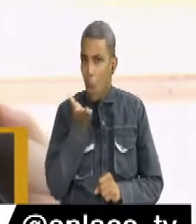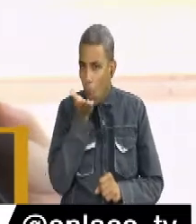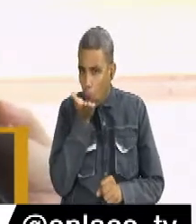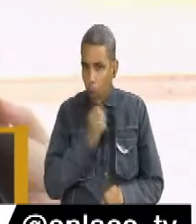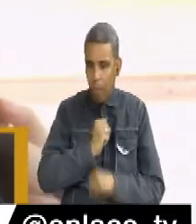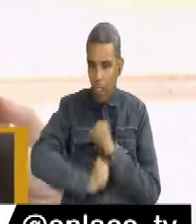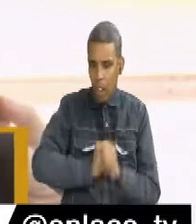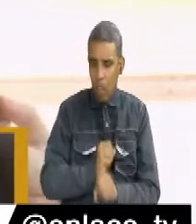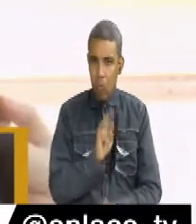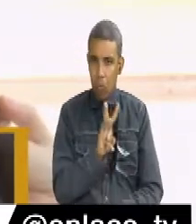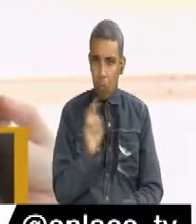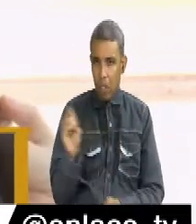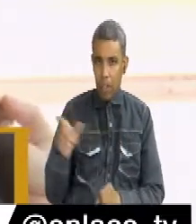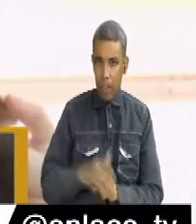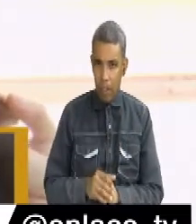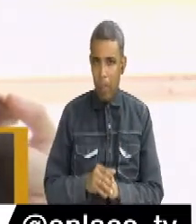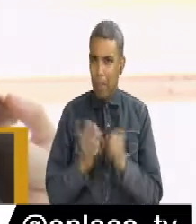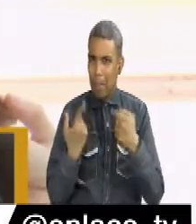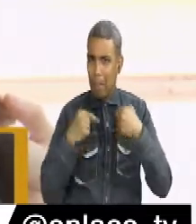pareja sentimental,